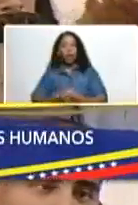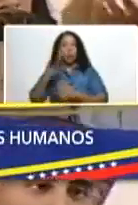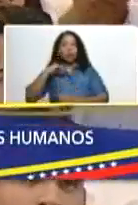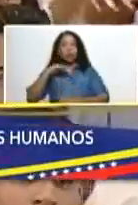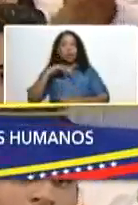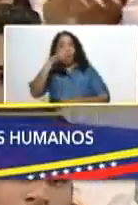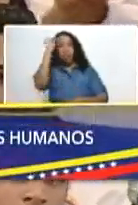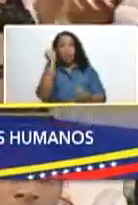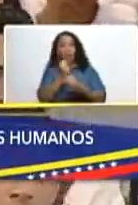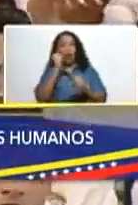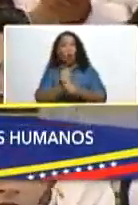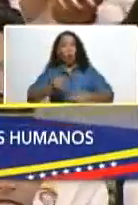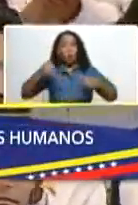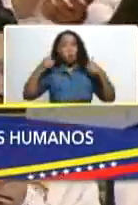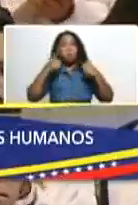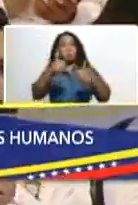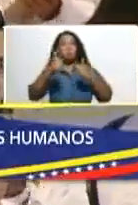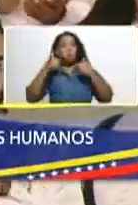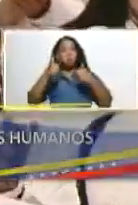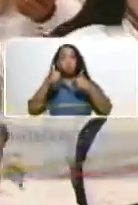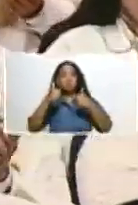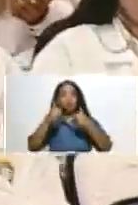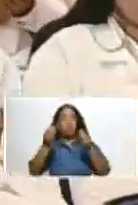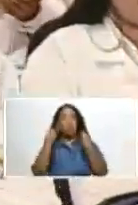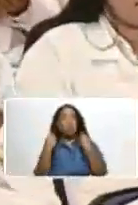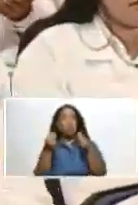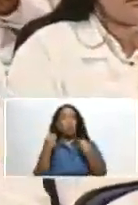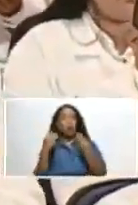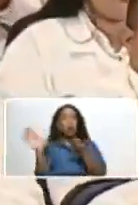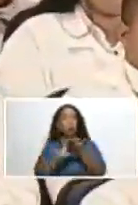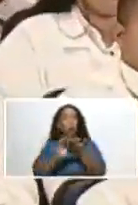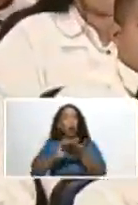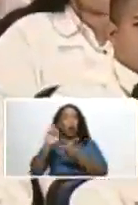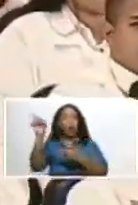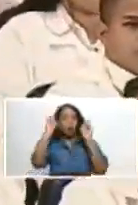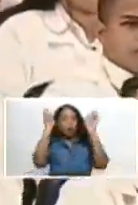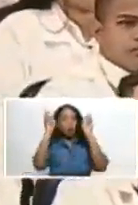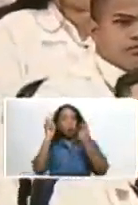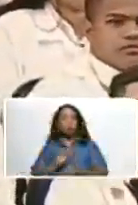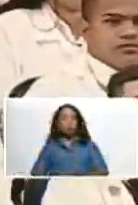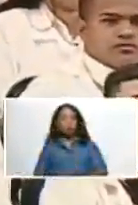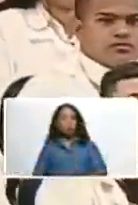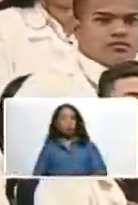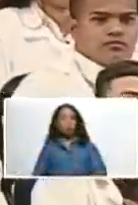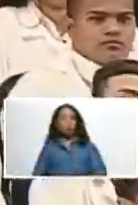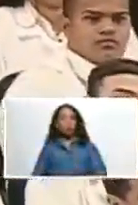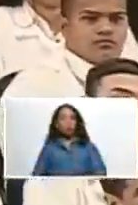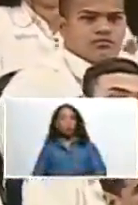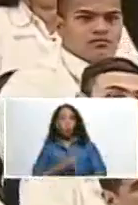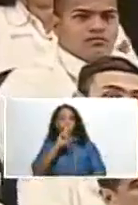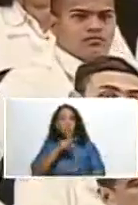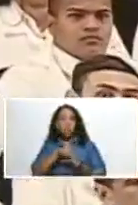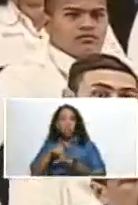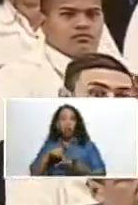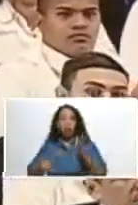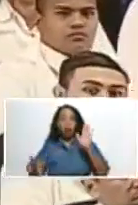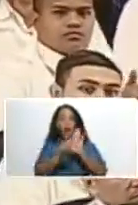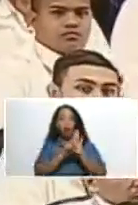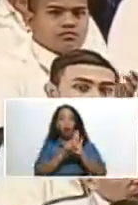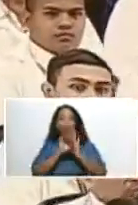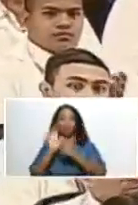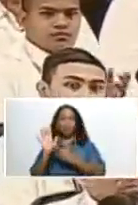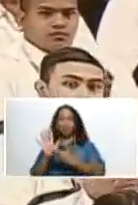trabajo espectacular para resolver ese caso con una intervención legal